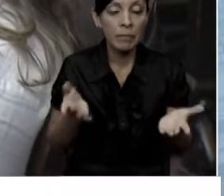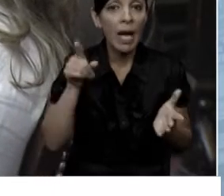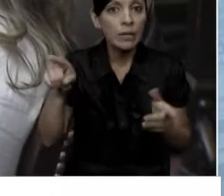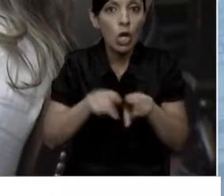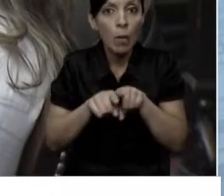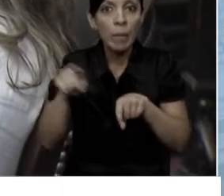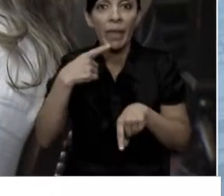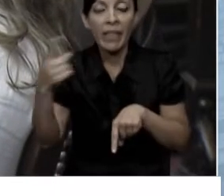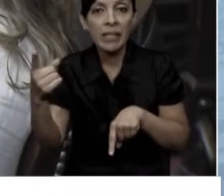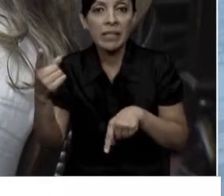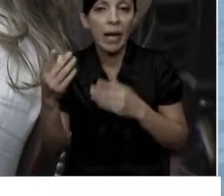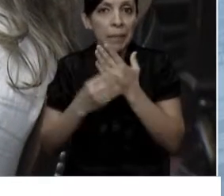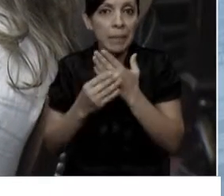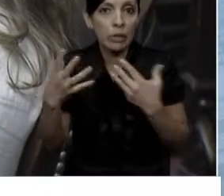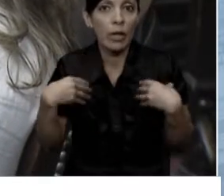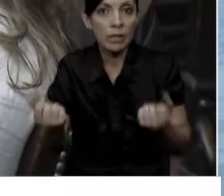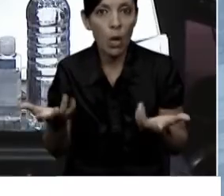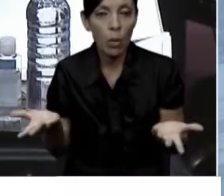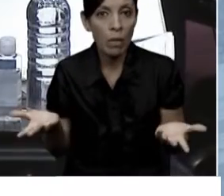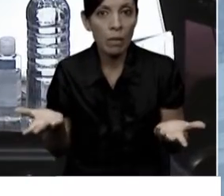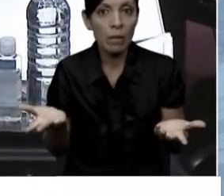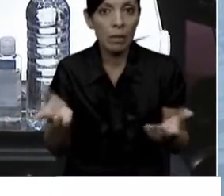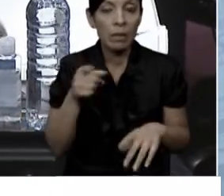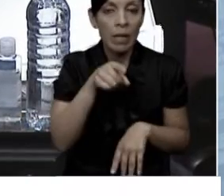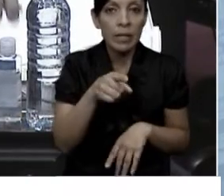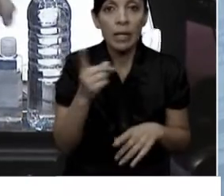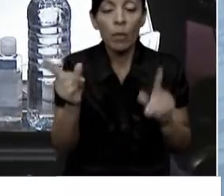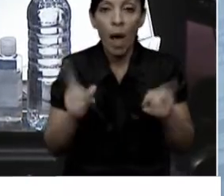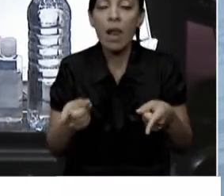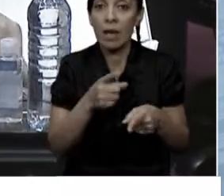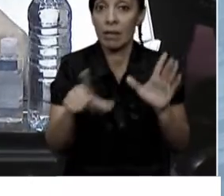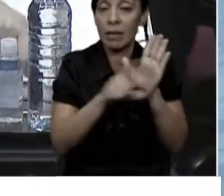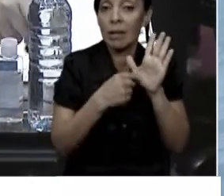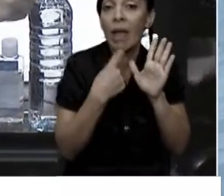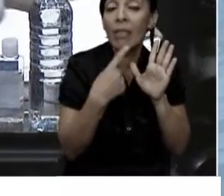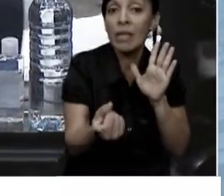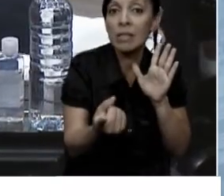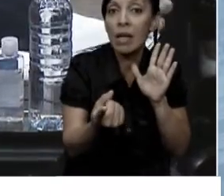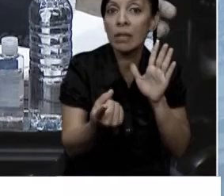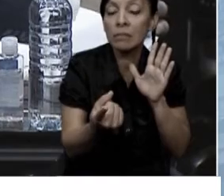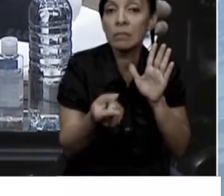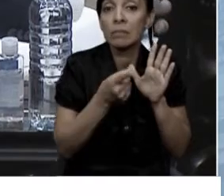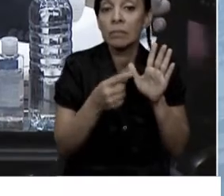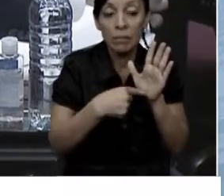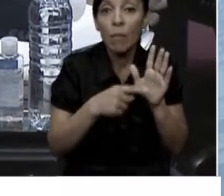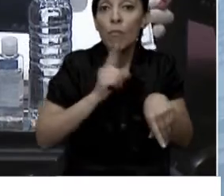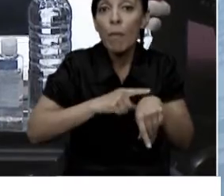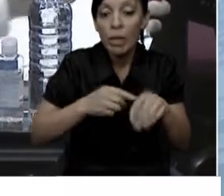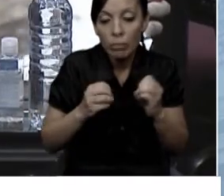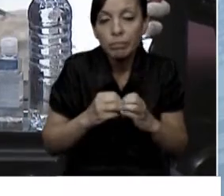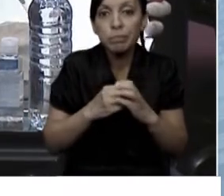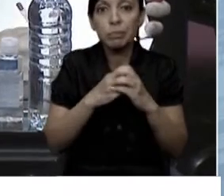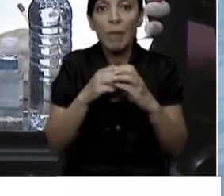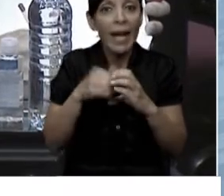porque él considera que no es un ser humano. Y sin embargo, nuestra legislación dice que desde la concepción ya es un ser